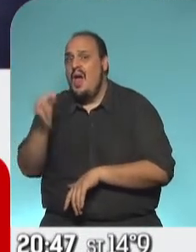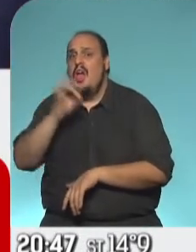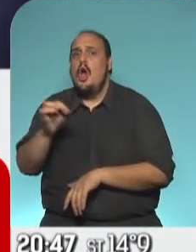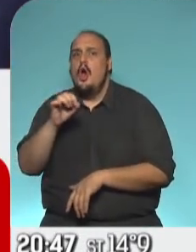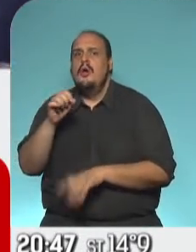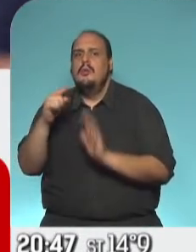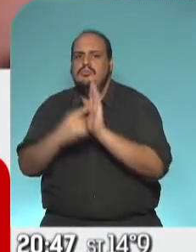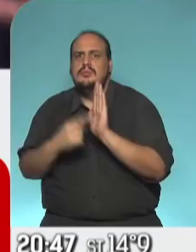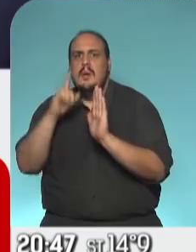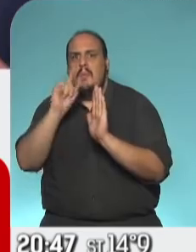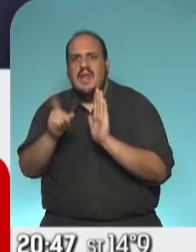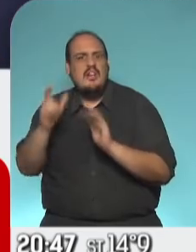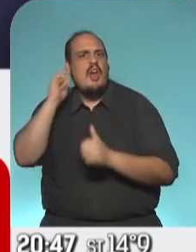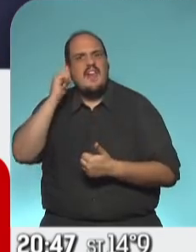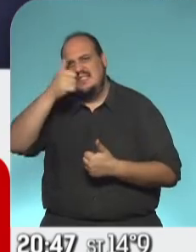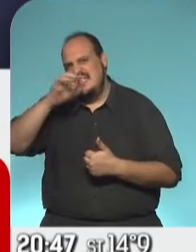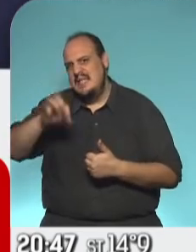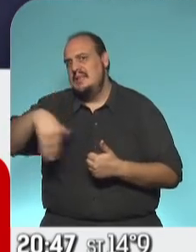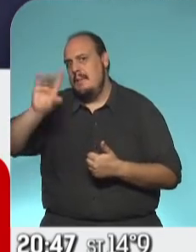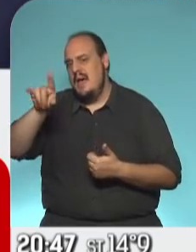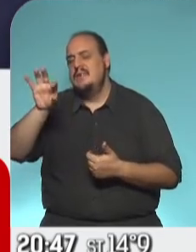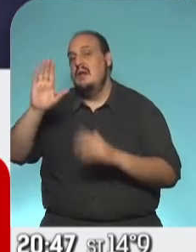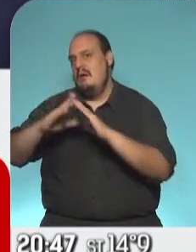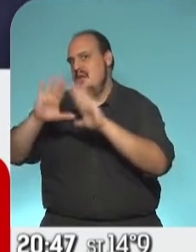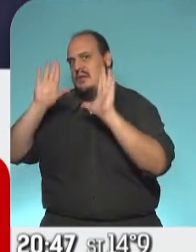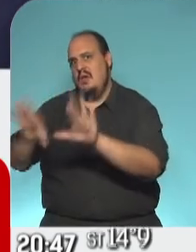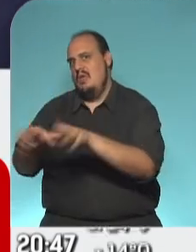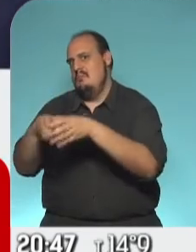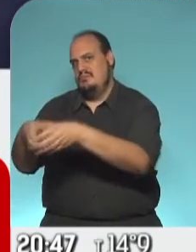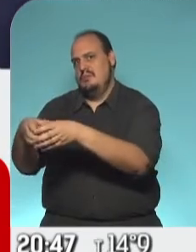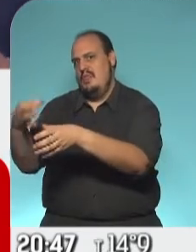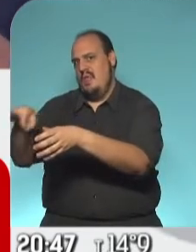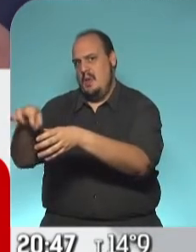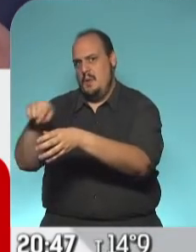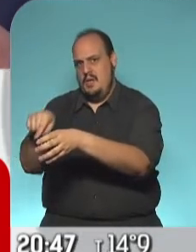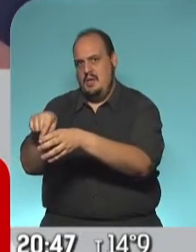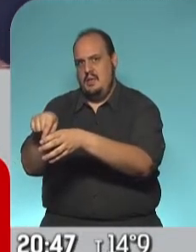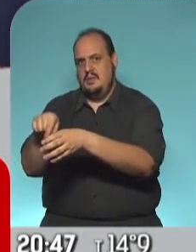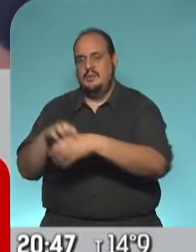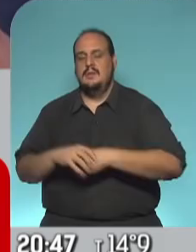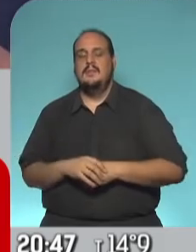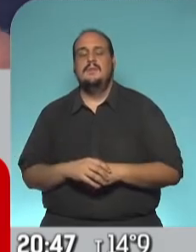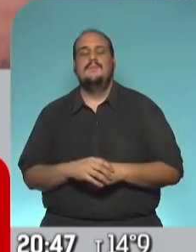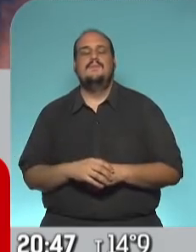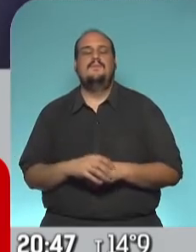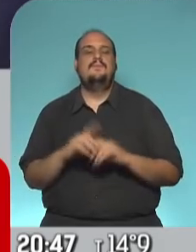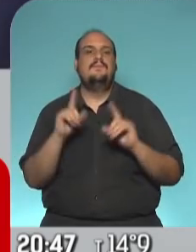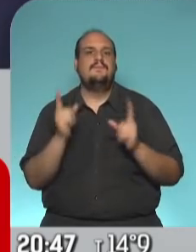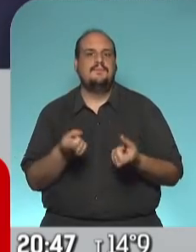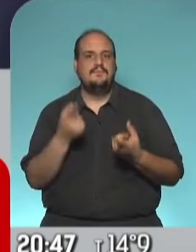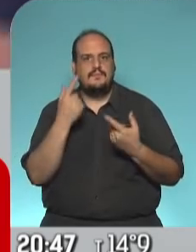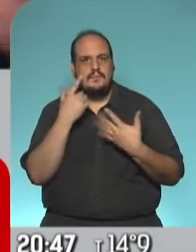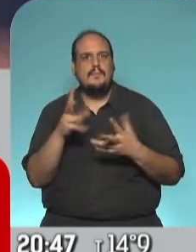es mayor de 60 años, el mantenerse en casa, quedarse en casa, todo lo posible y obviamente junto